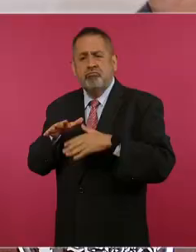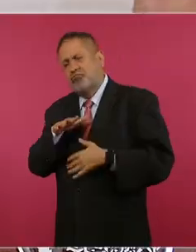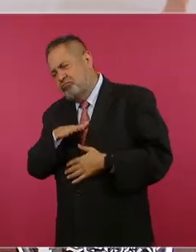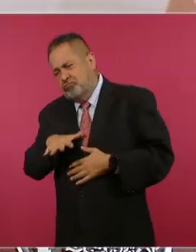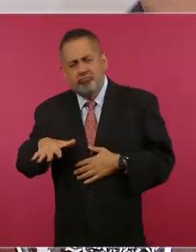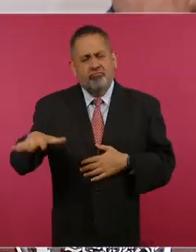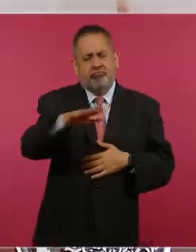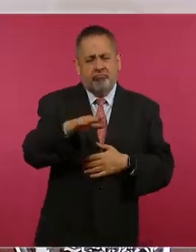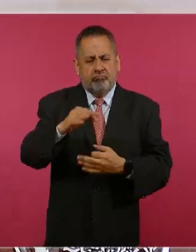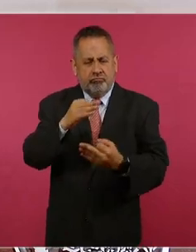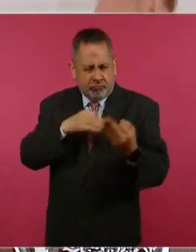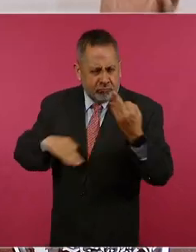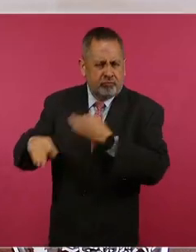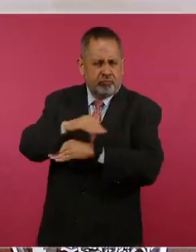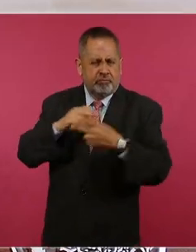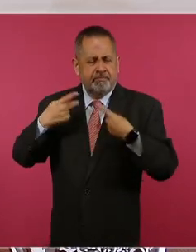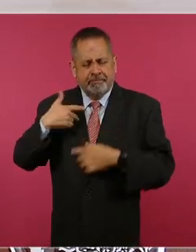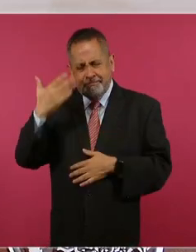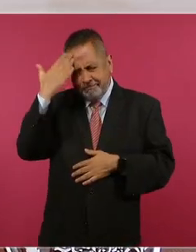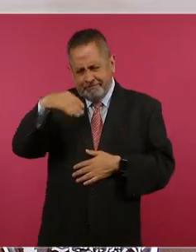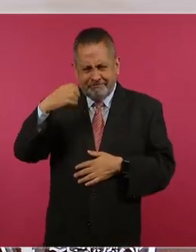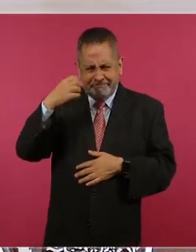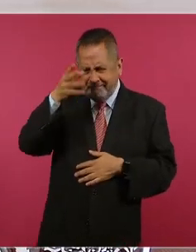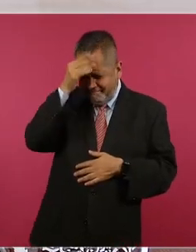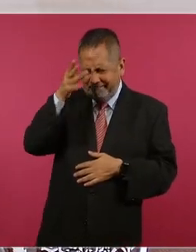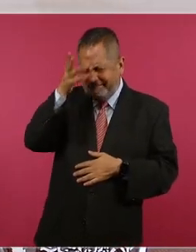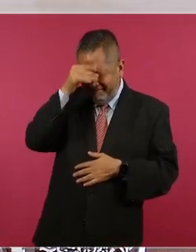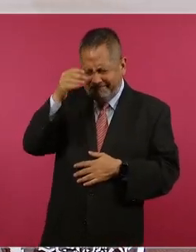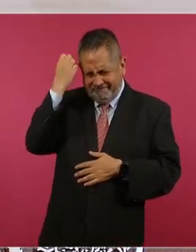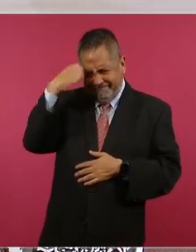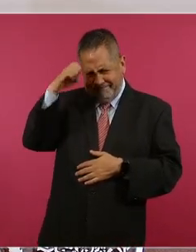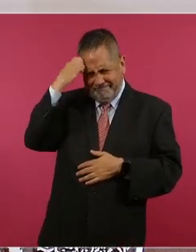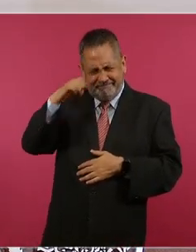pueblo. Y no es muy complejo.